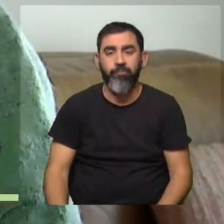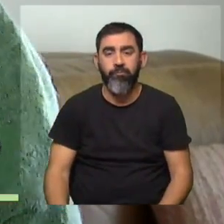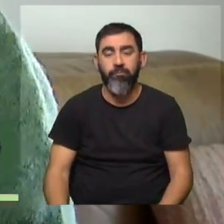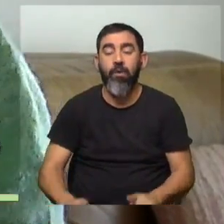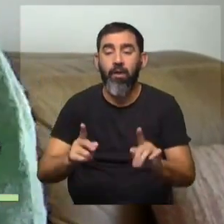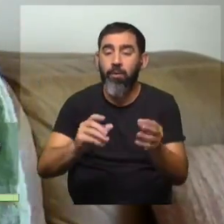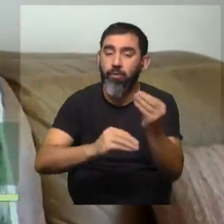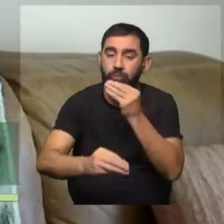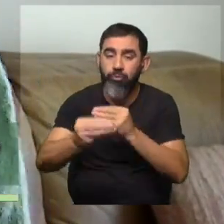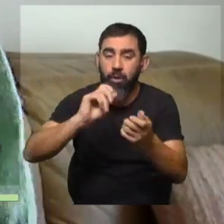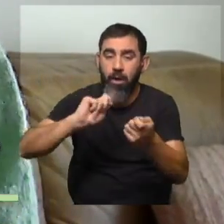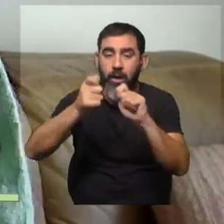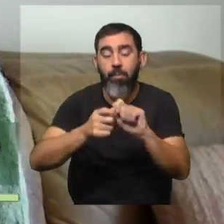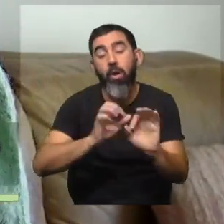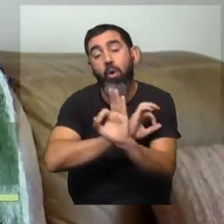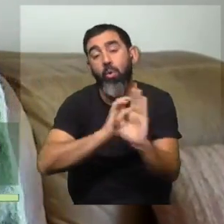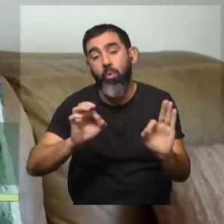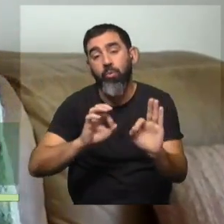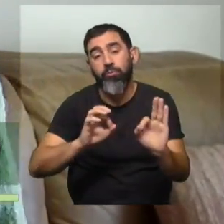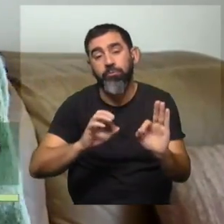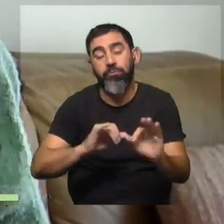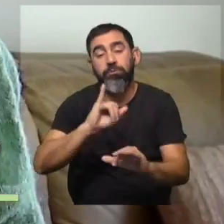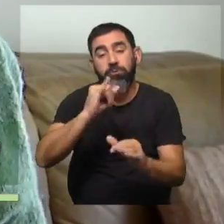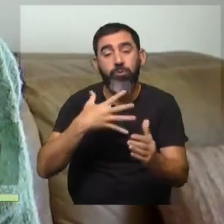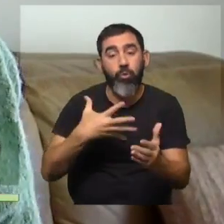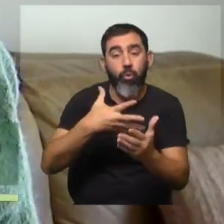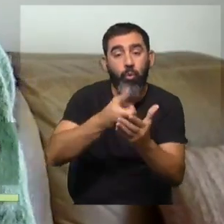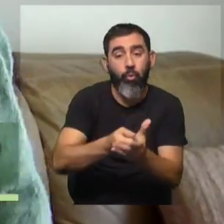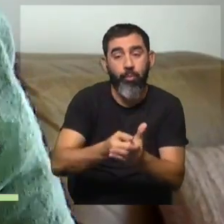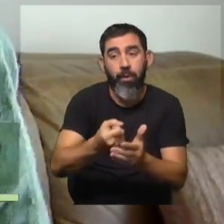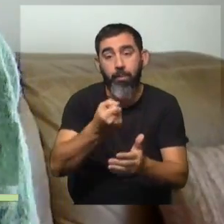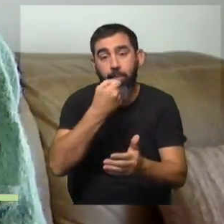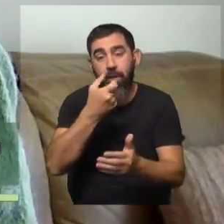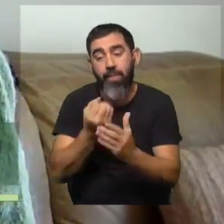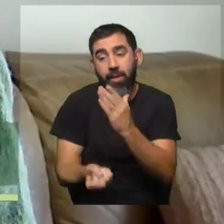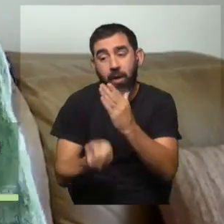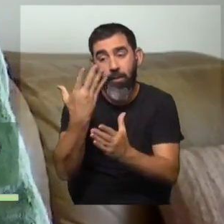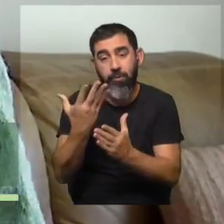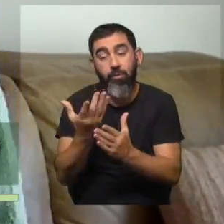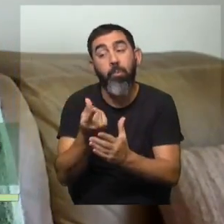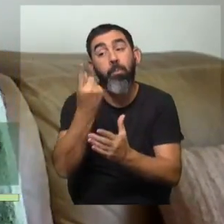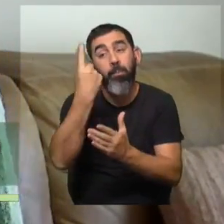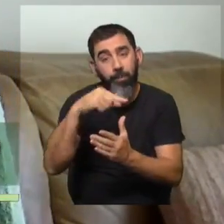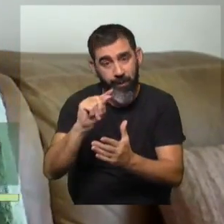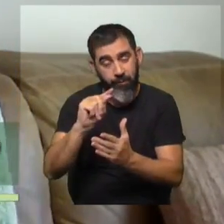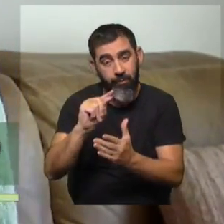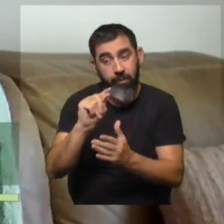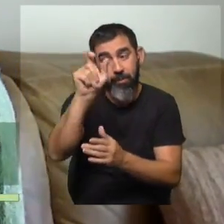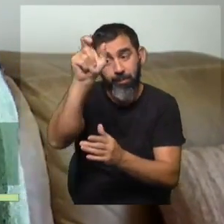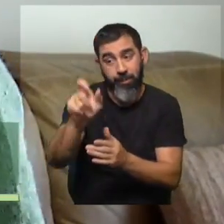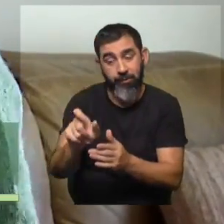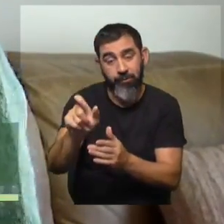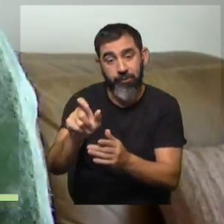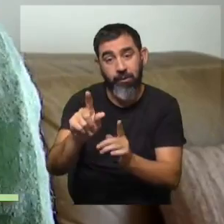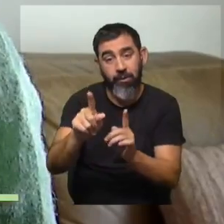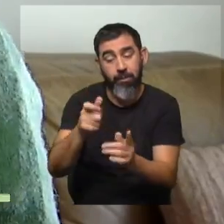deberían ser sustituidos o si compran estos fármacos más modernos pero la prestación